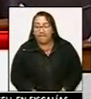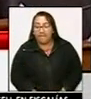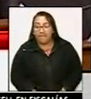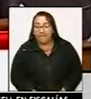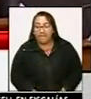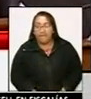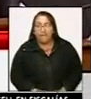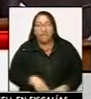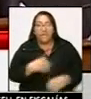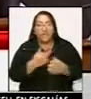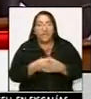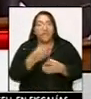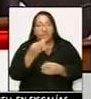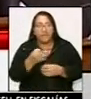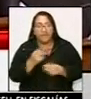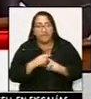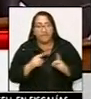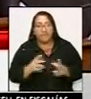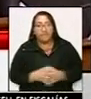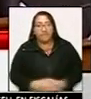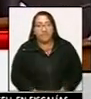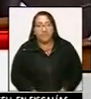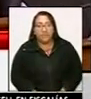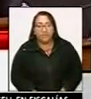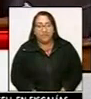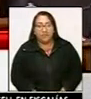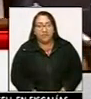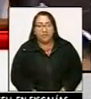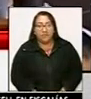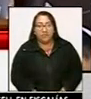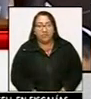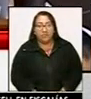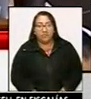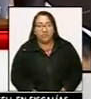teoría. Sin embargo, en la práctica